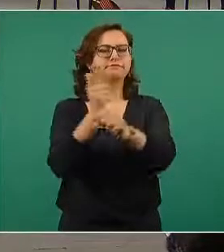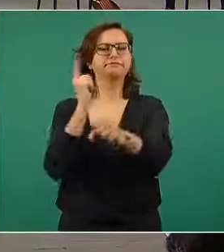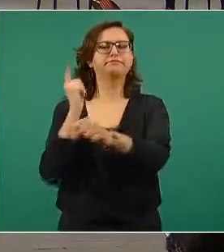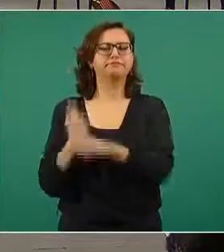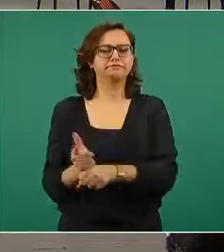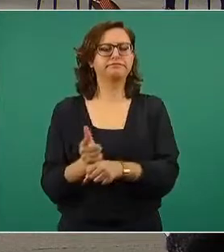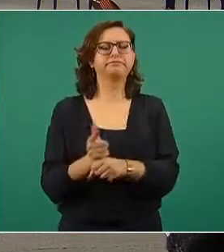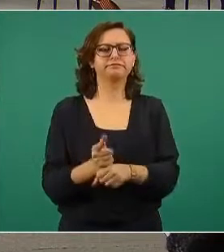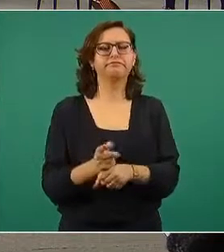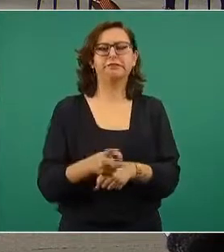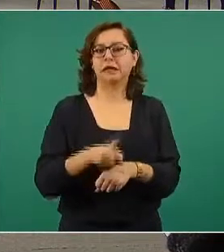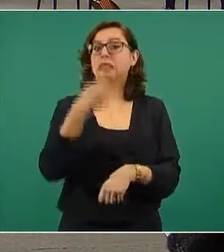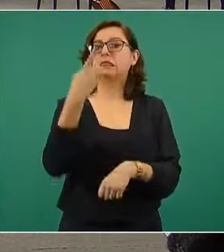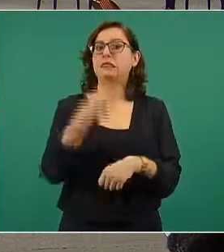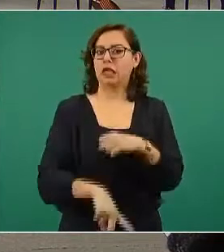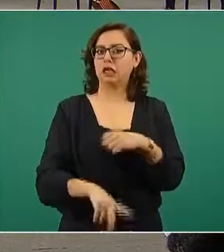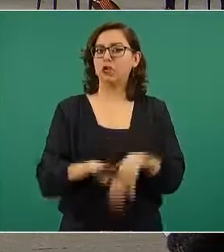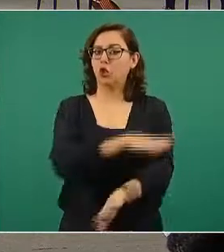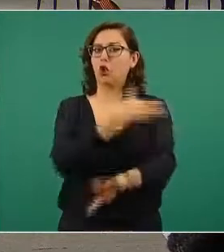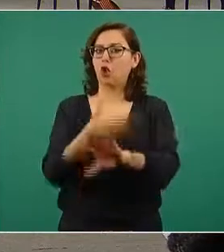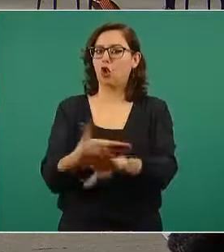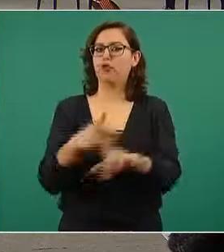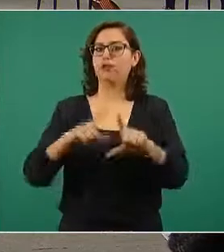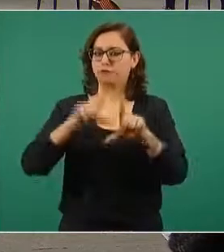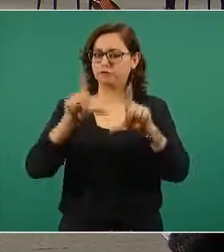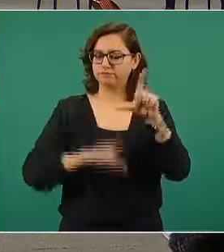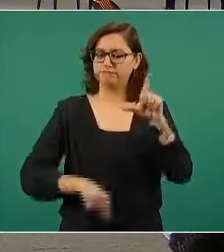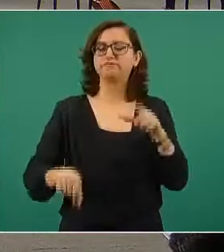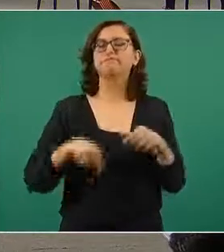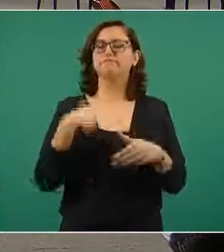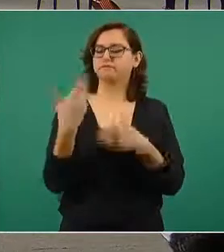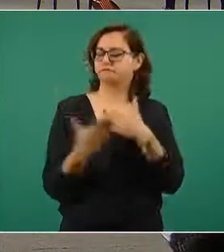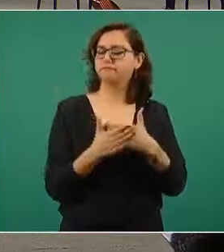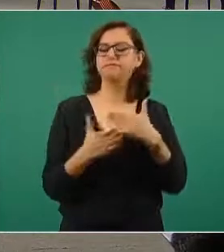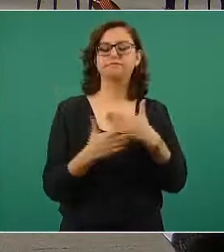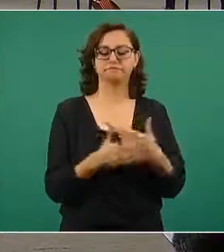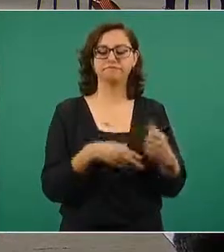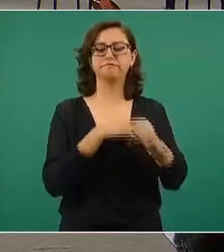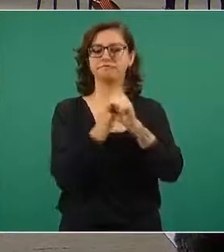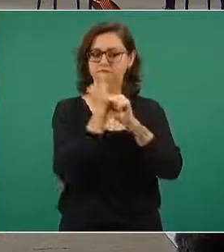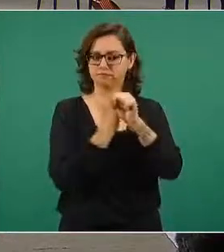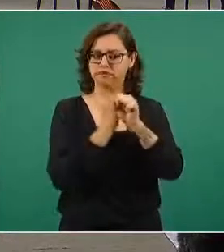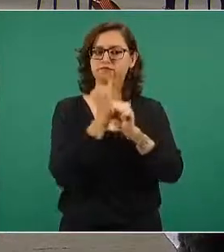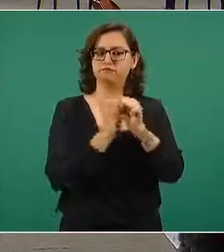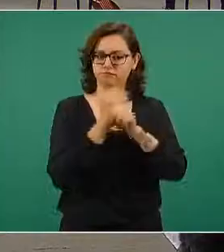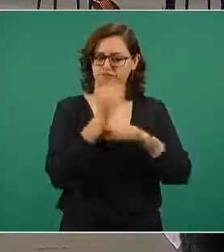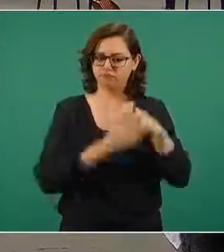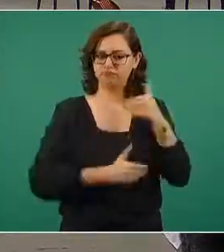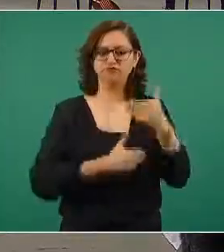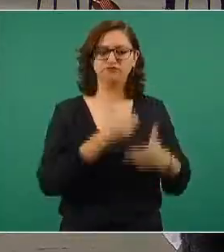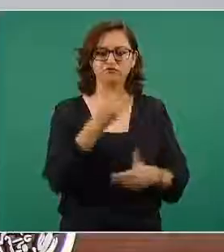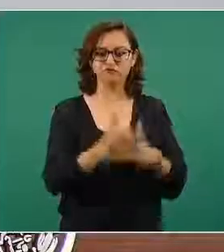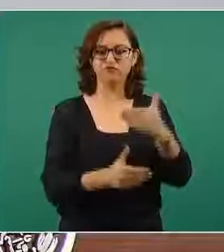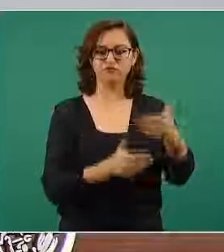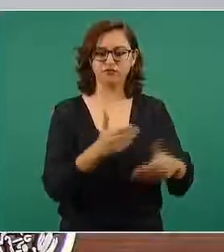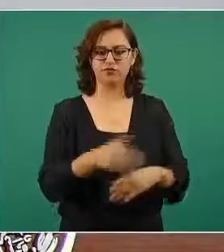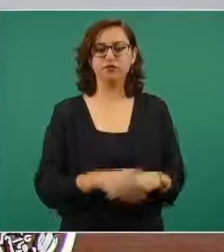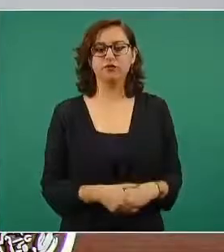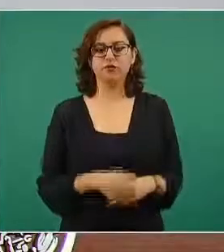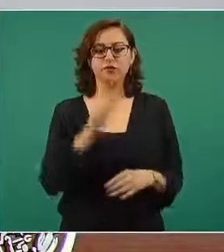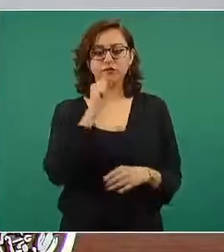daño al patrimonio de México. Recordar también que